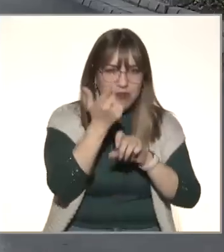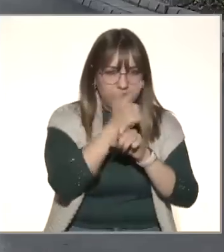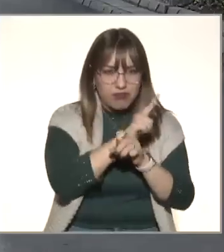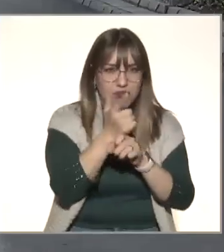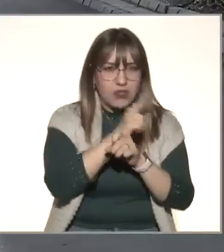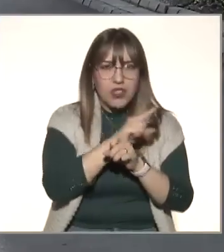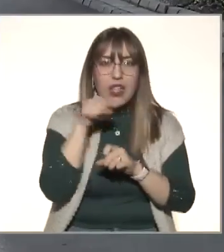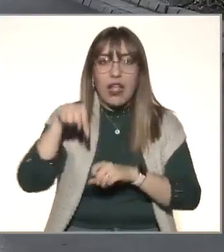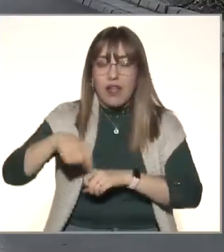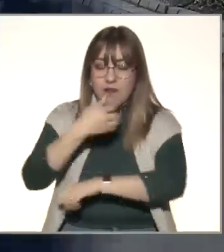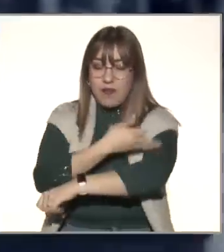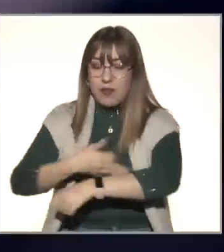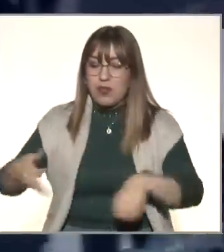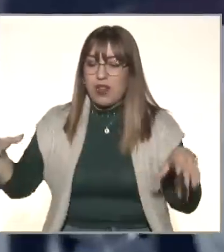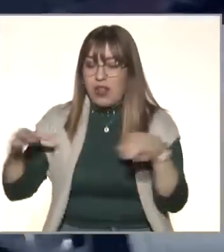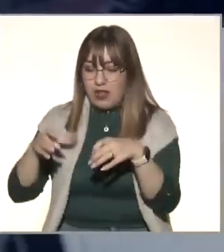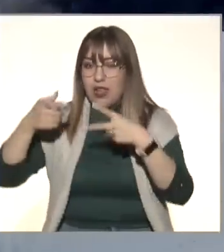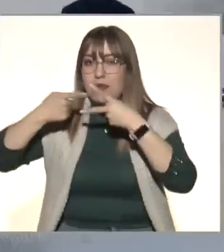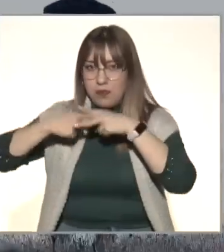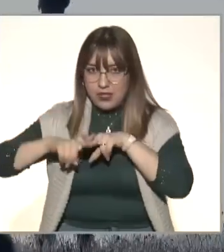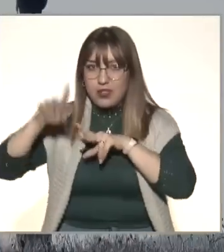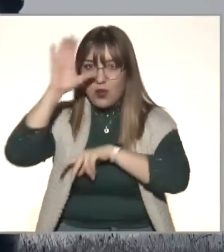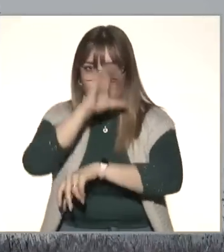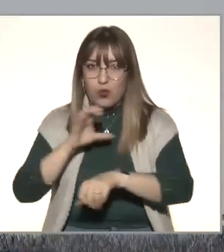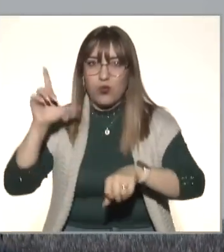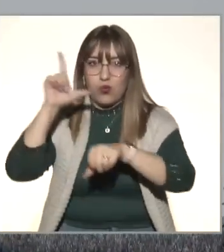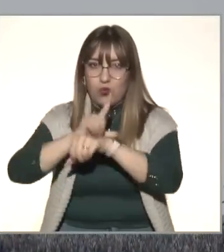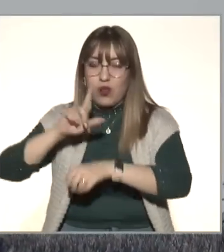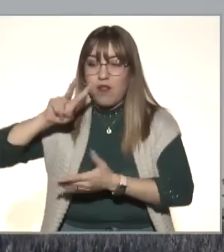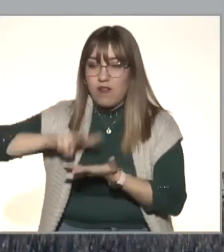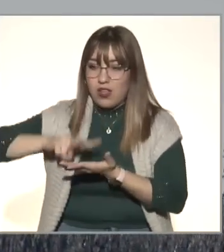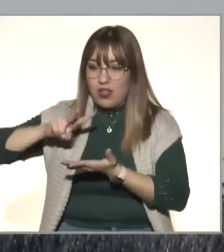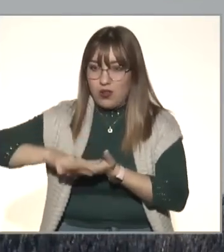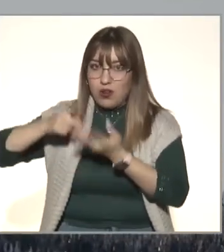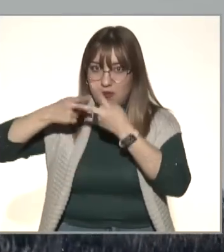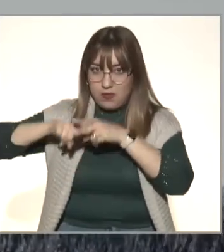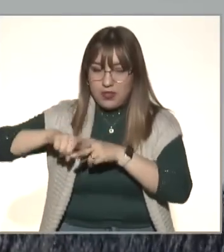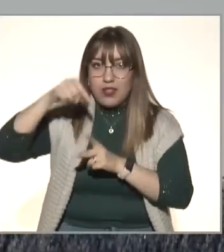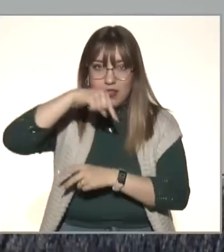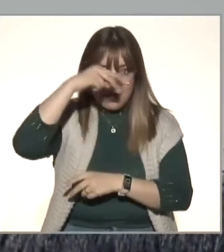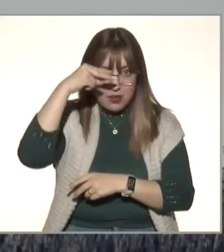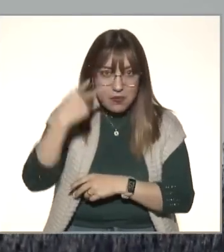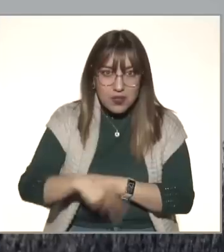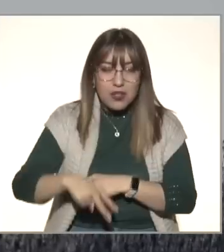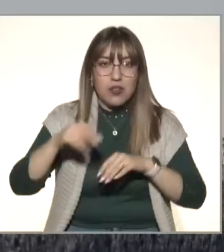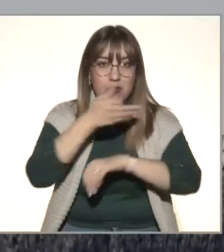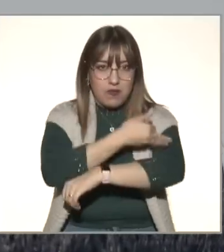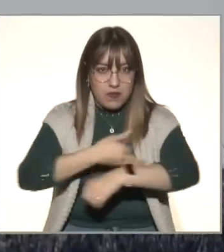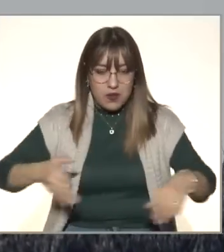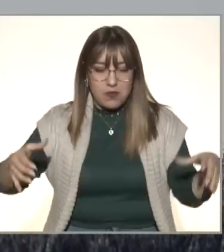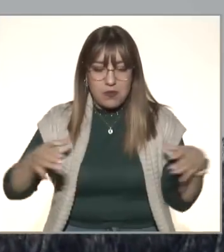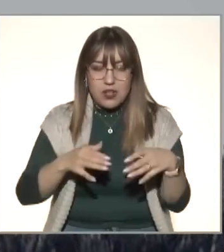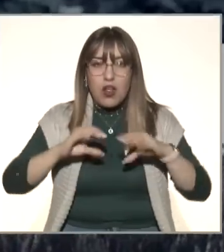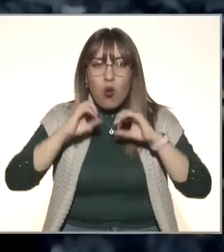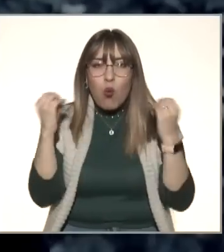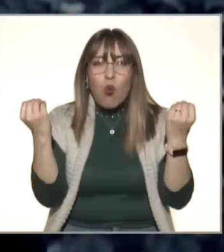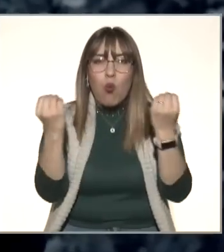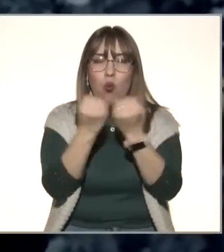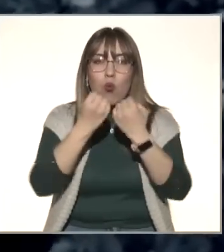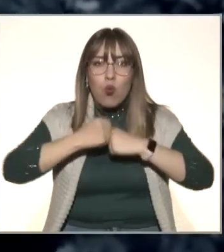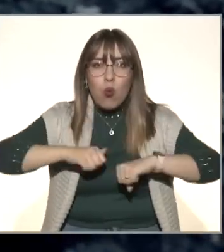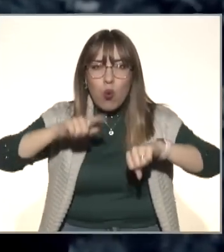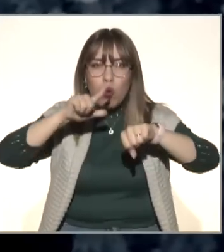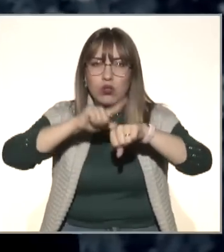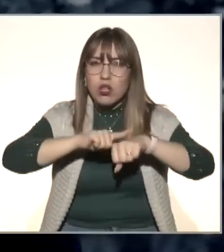nuestra cultura y el principal valor compartido. La familia mexicana es una organización social que se